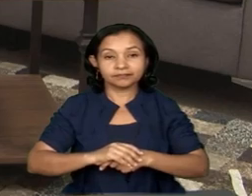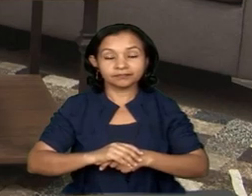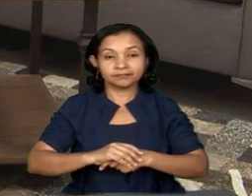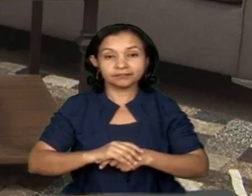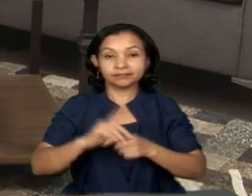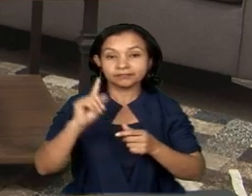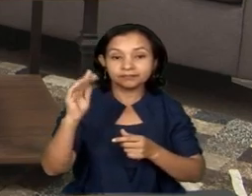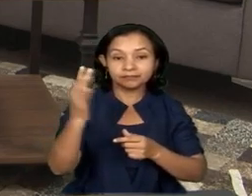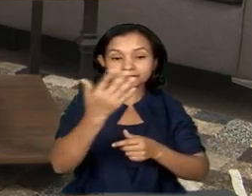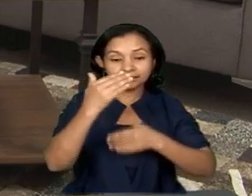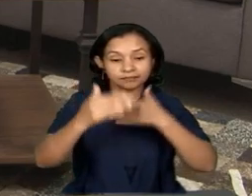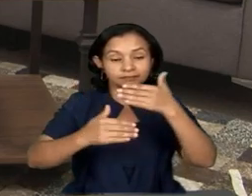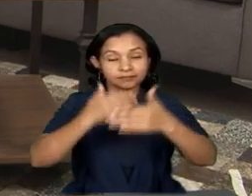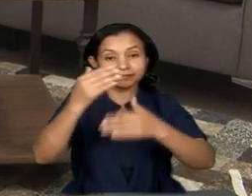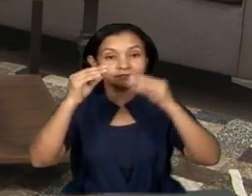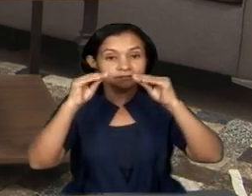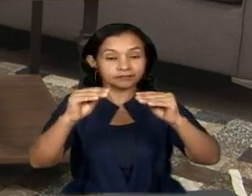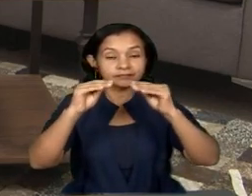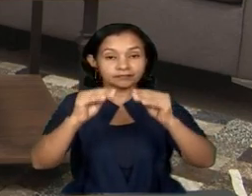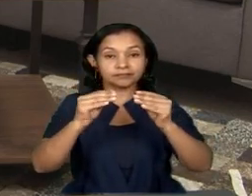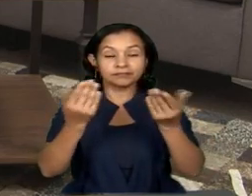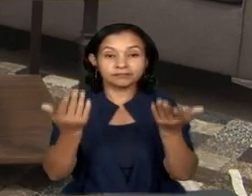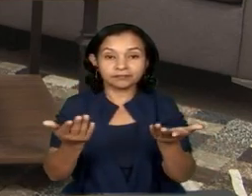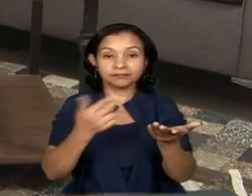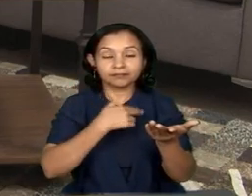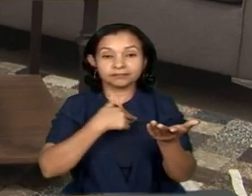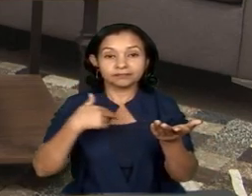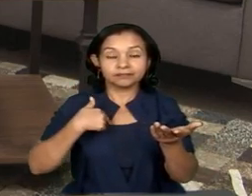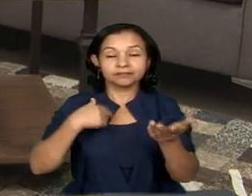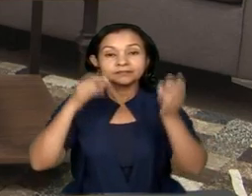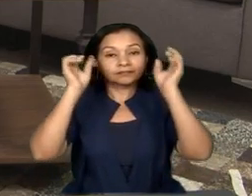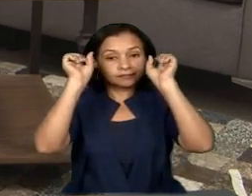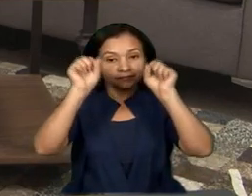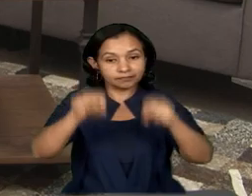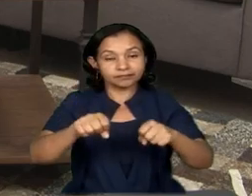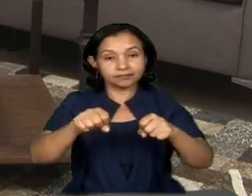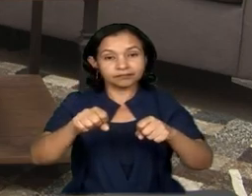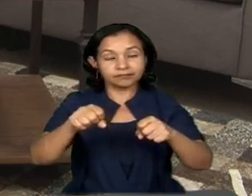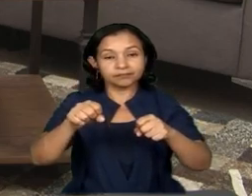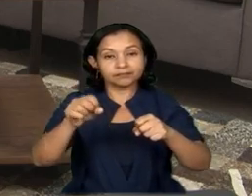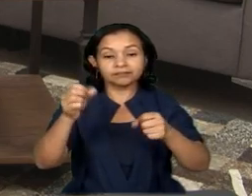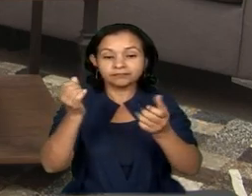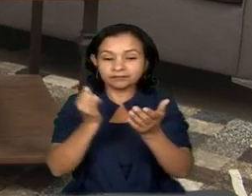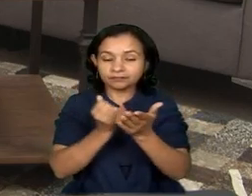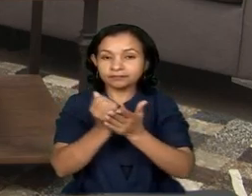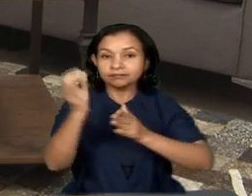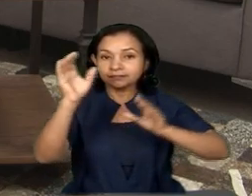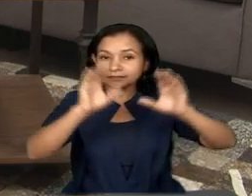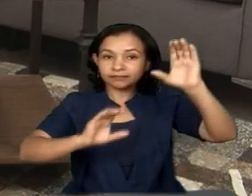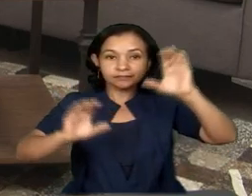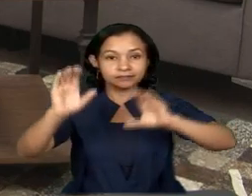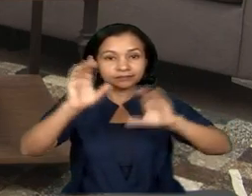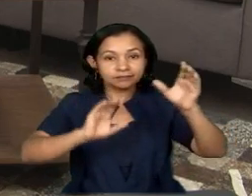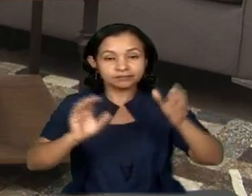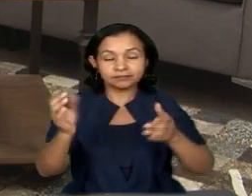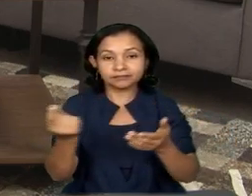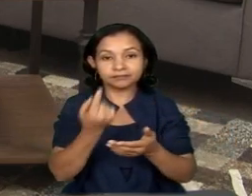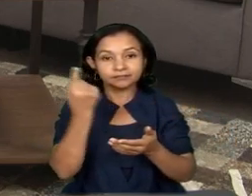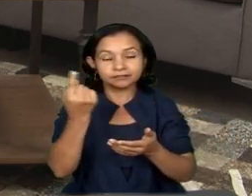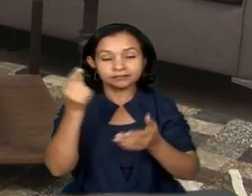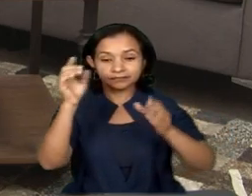Todo el proceso educativo está enfocado a que se pueda dominar el método científico. Entonces no es nada más